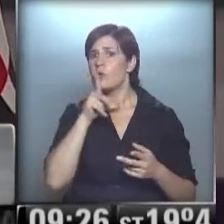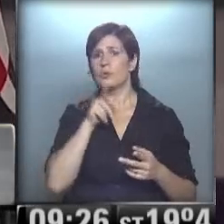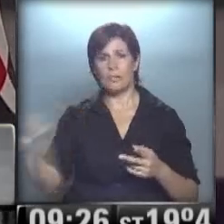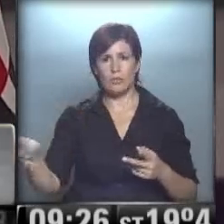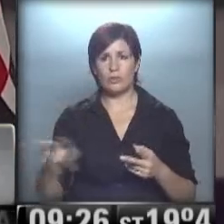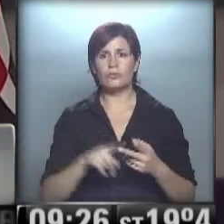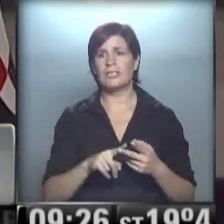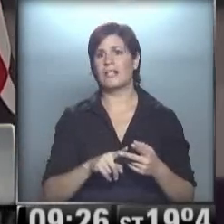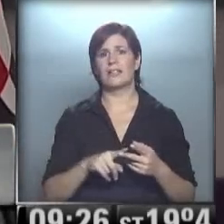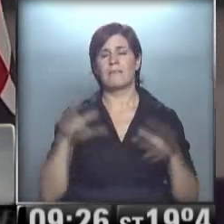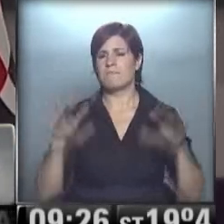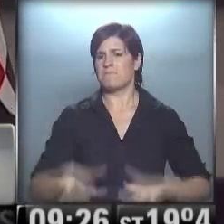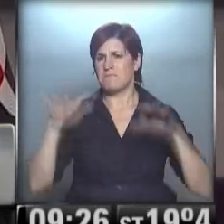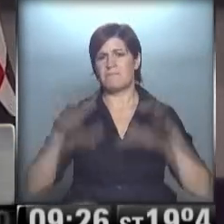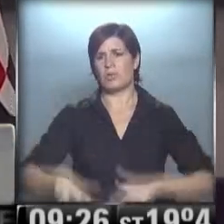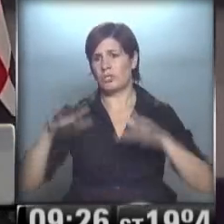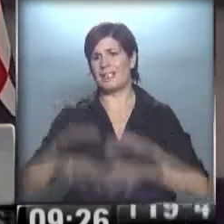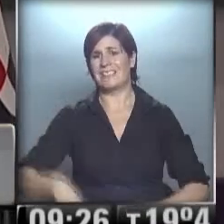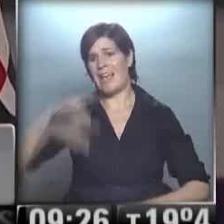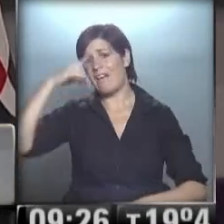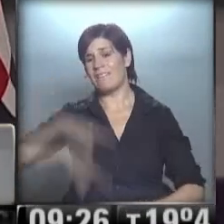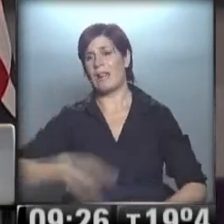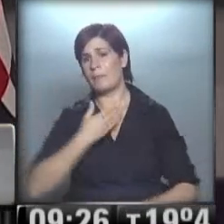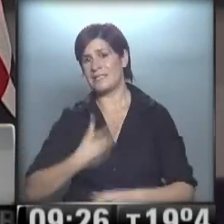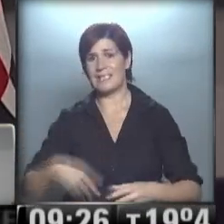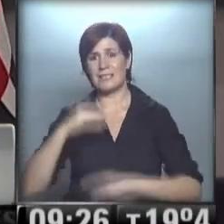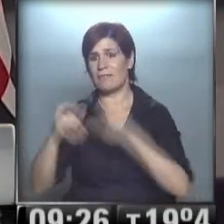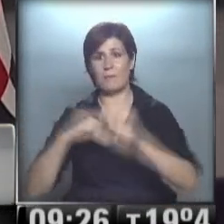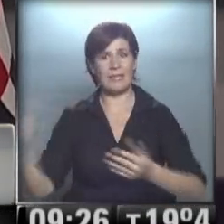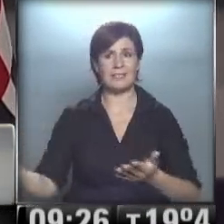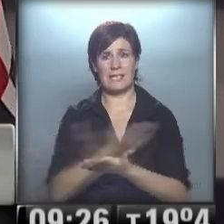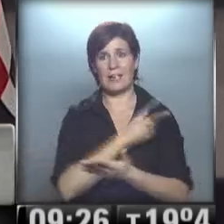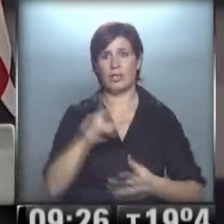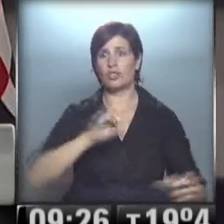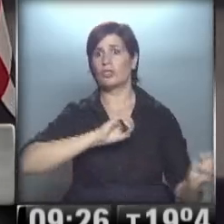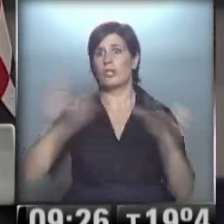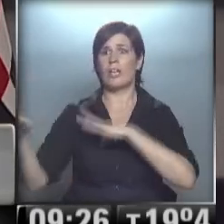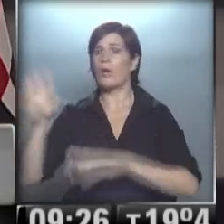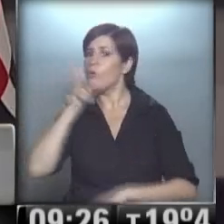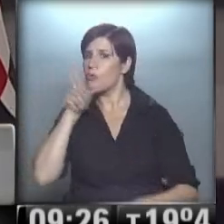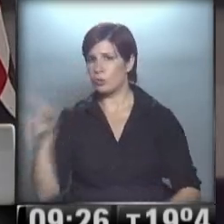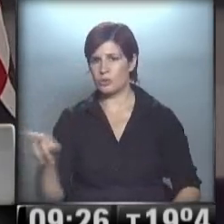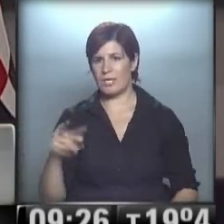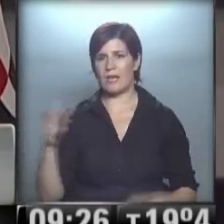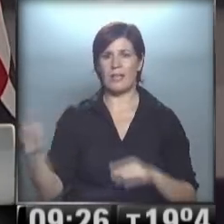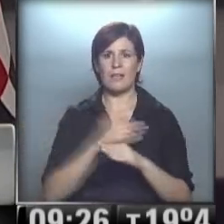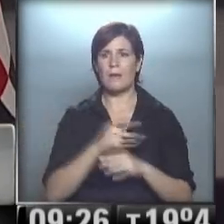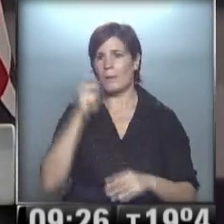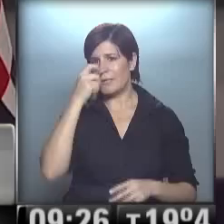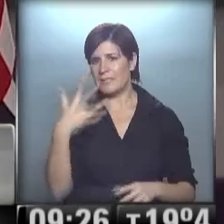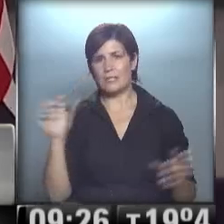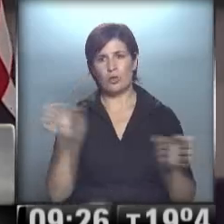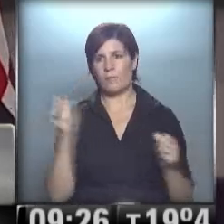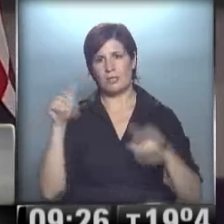expulsión casi el linchamiento del presidente y su familia que ahora se encuentra en Rusia va a haber elecciones anticipadas el 25 de